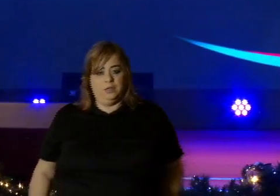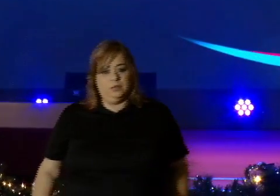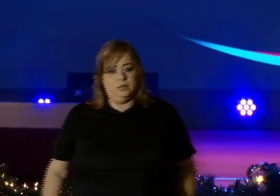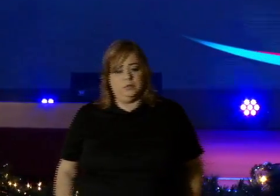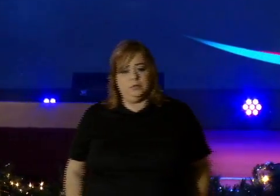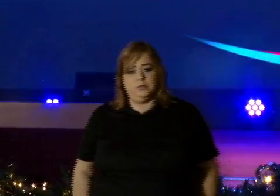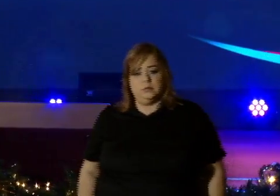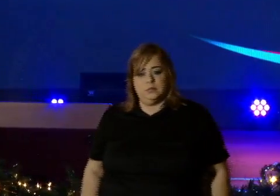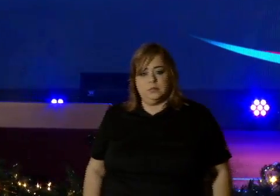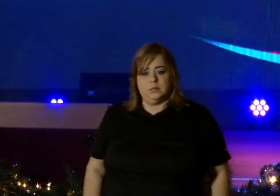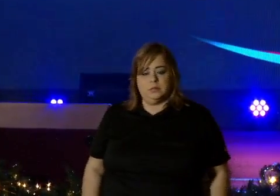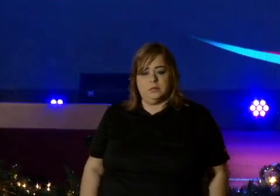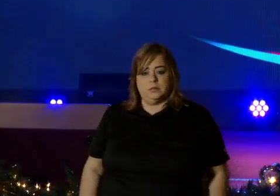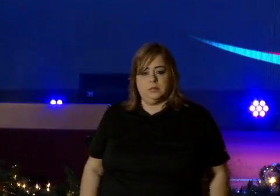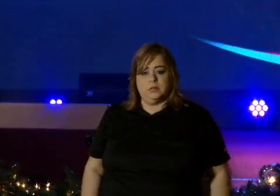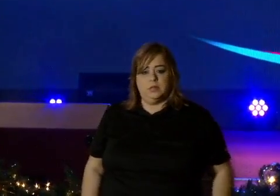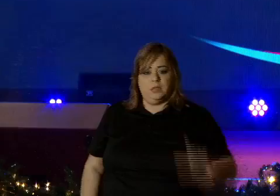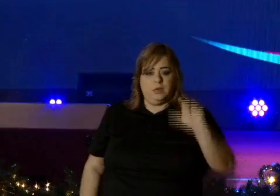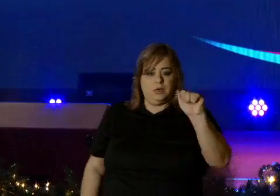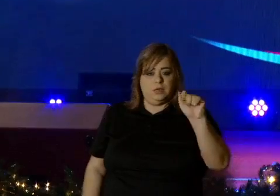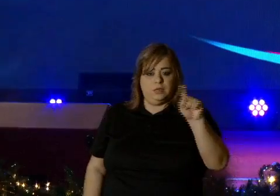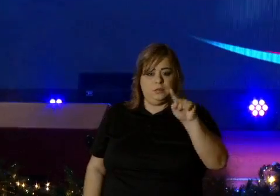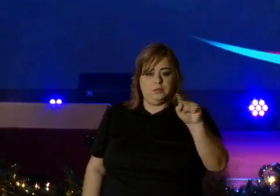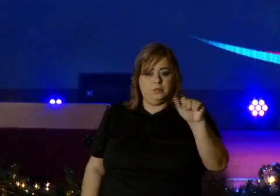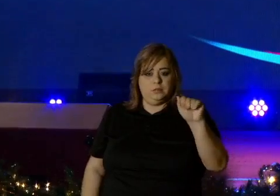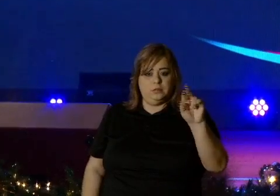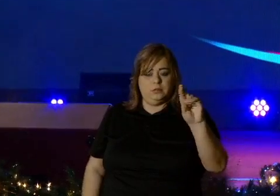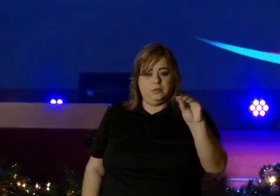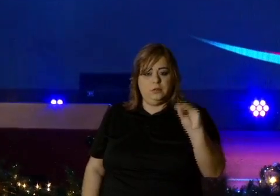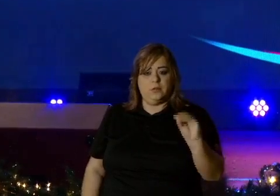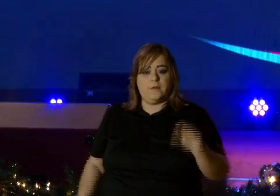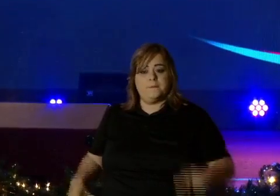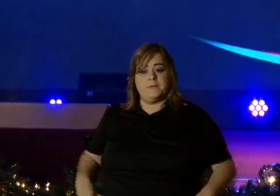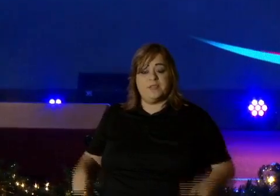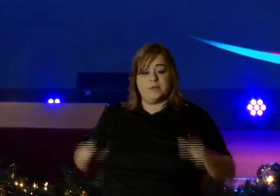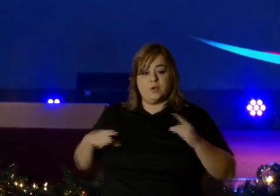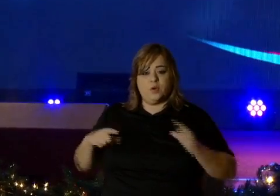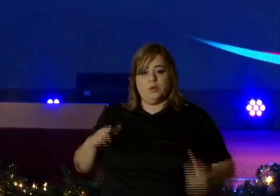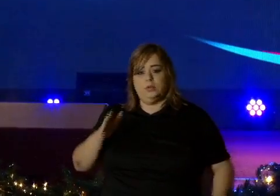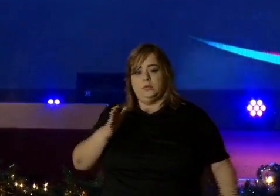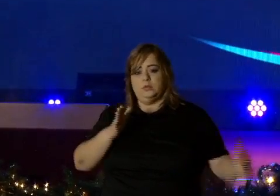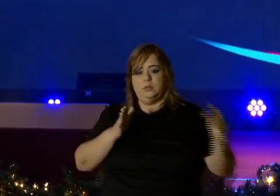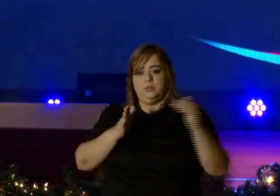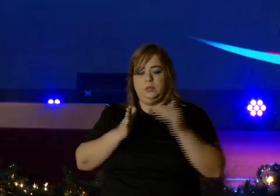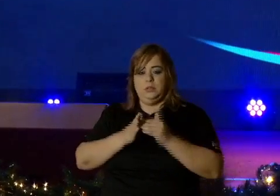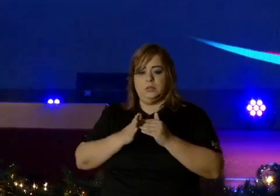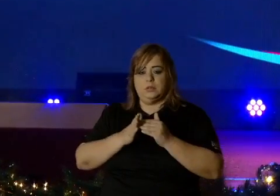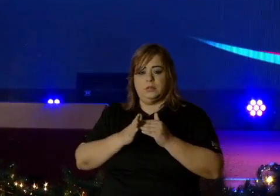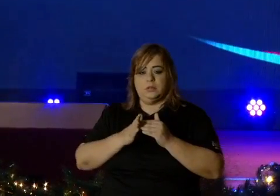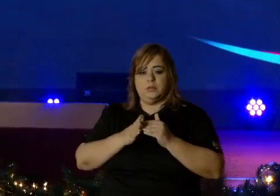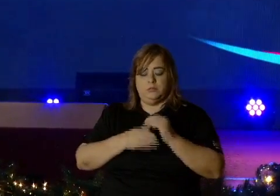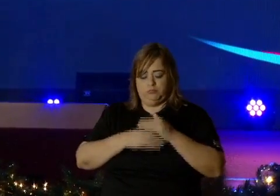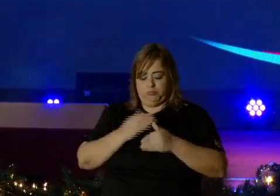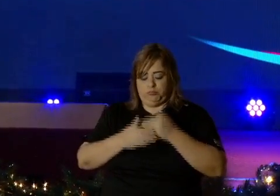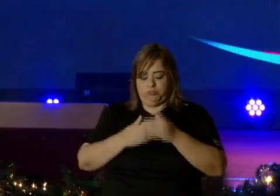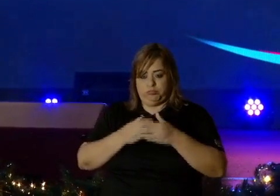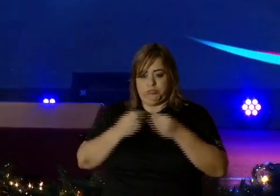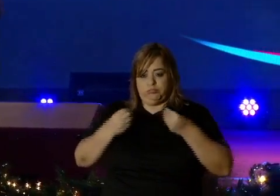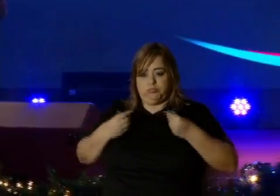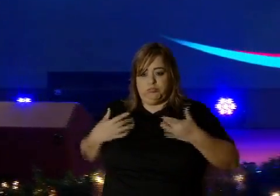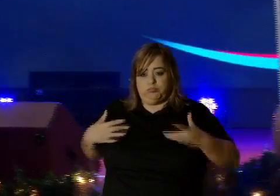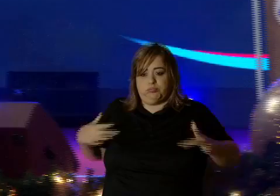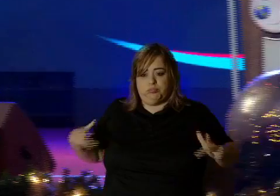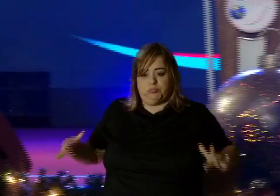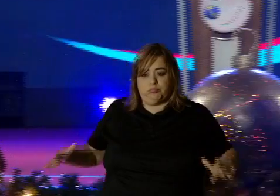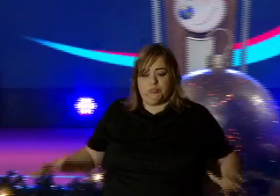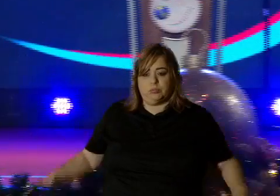Lázaro no resucitó para siempre, pero Lázaro volvió a la vida. Lo desataron y quedó desatado